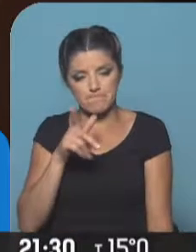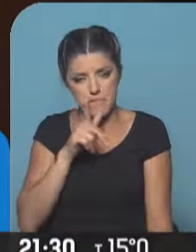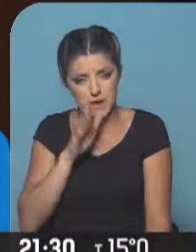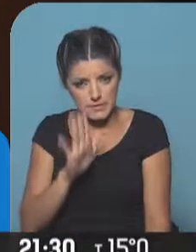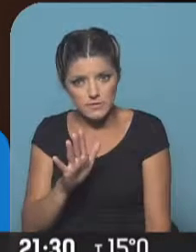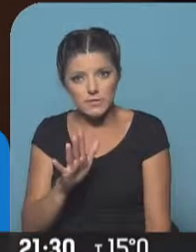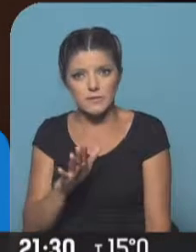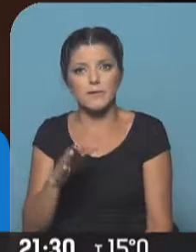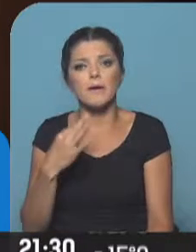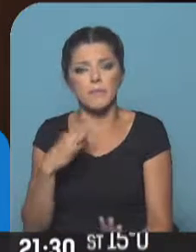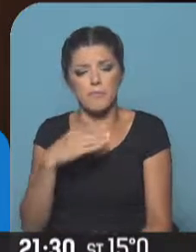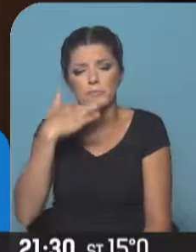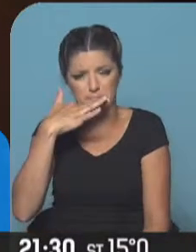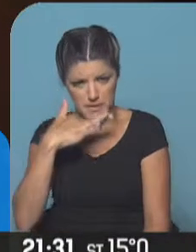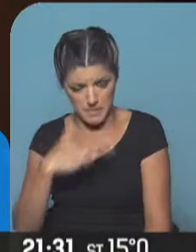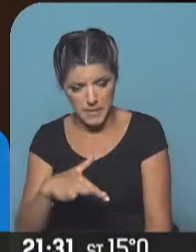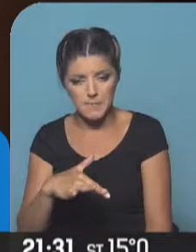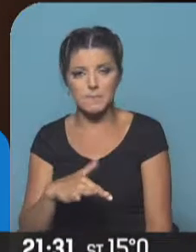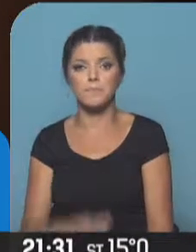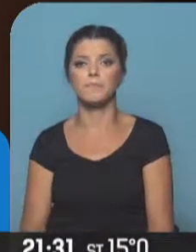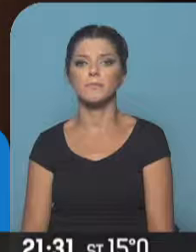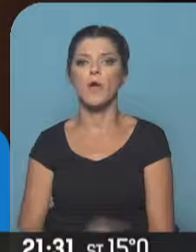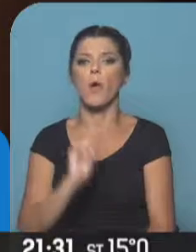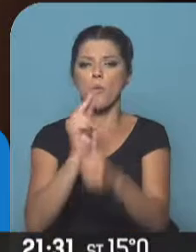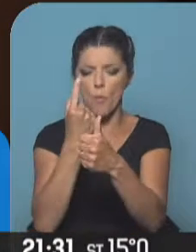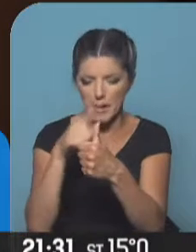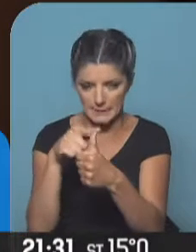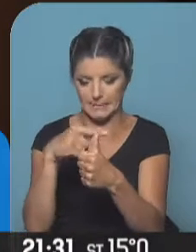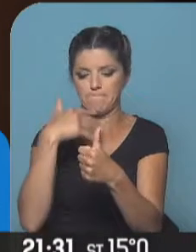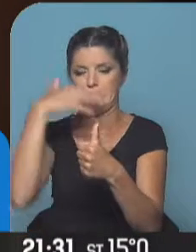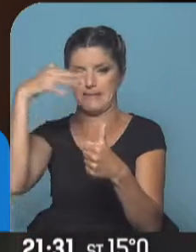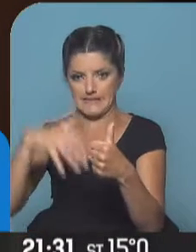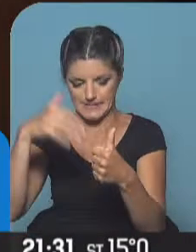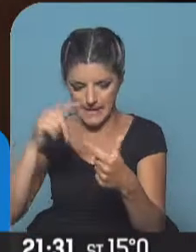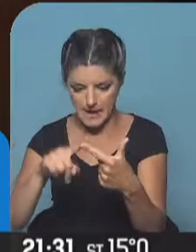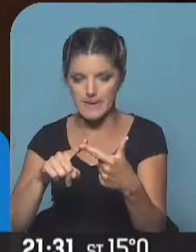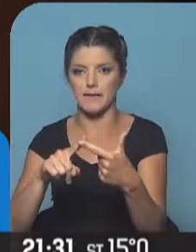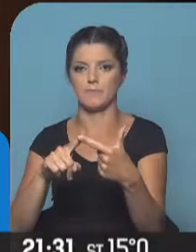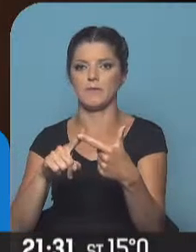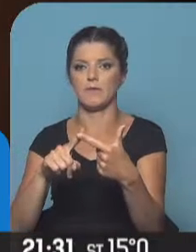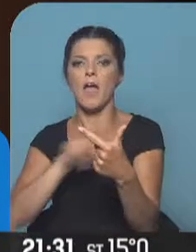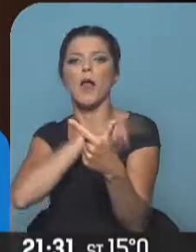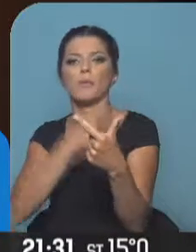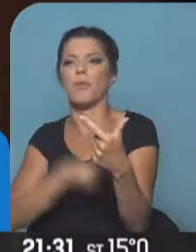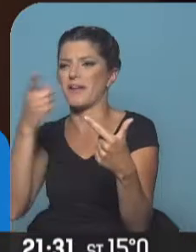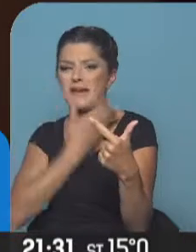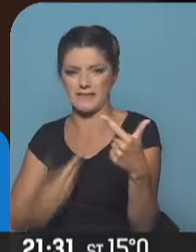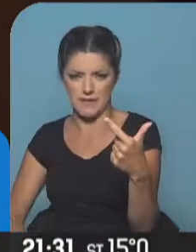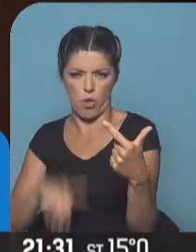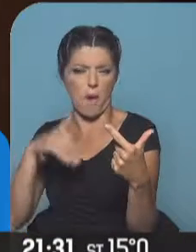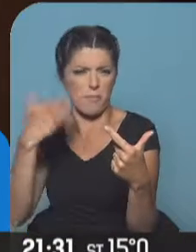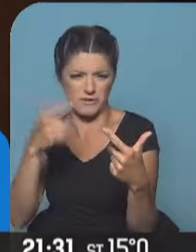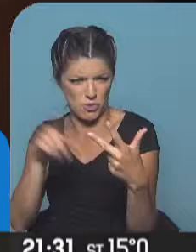de que la muerte, la sangre, el mal uso del poder del Estado,